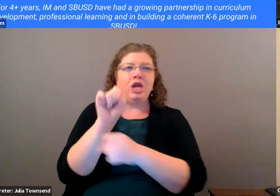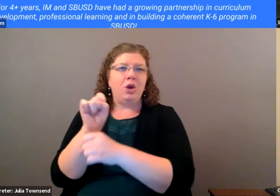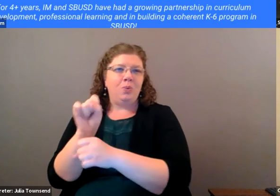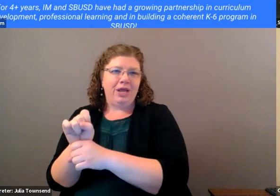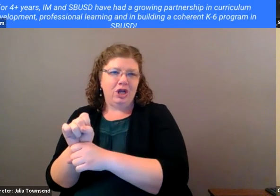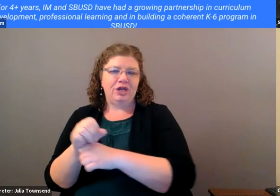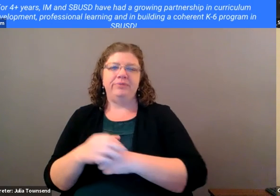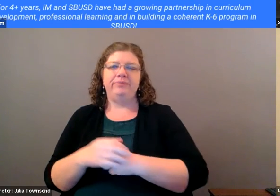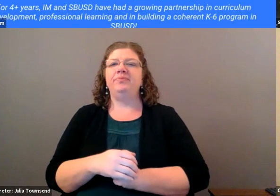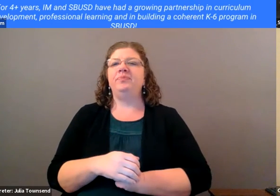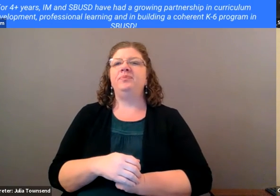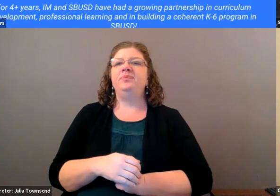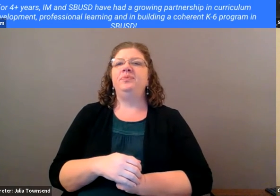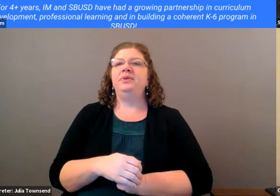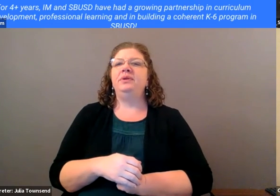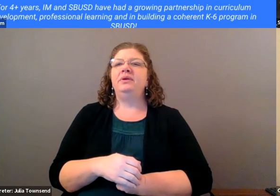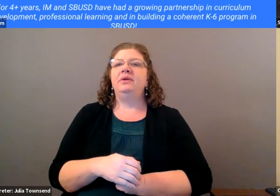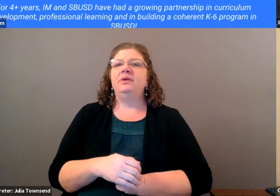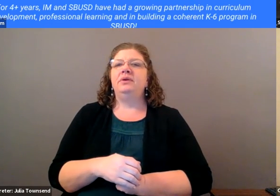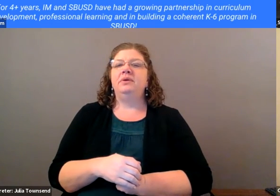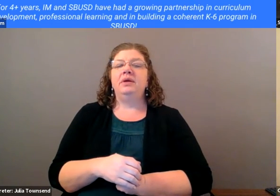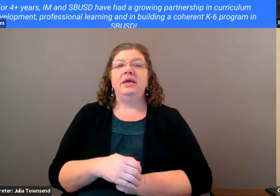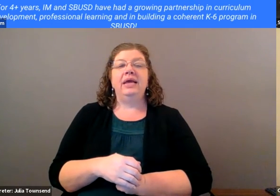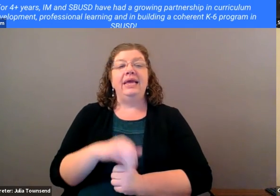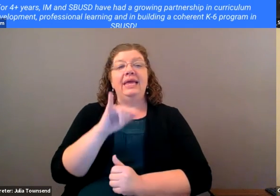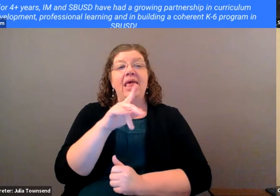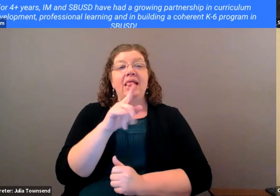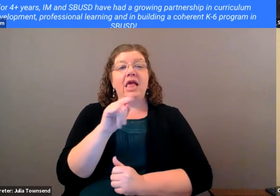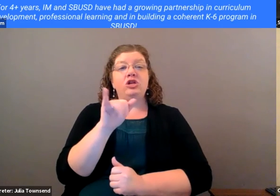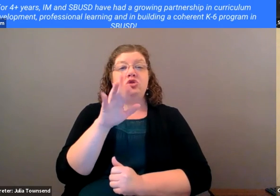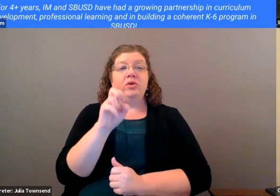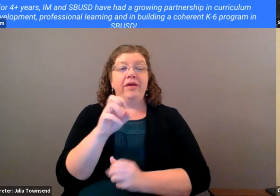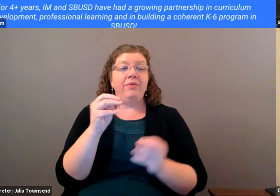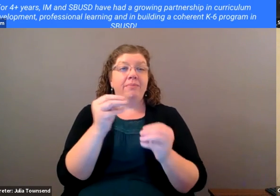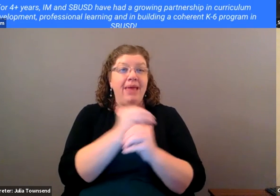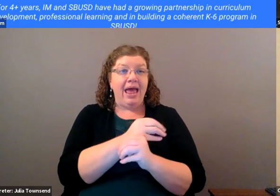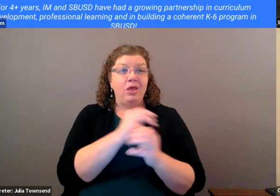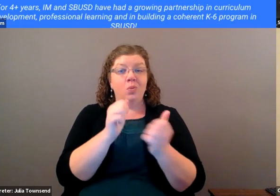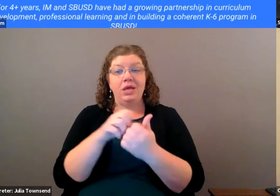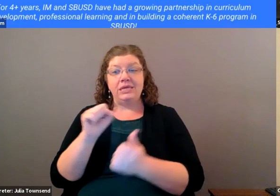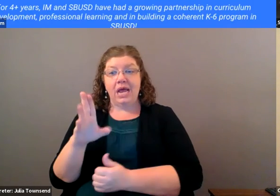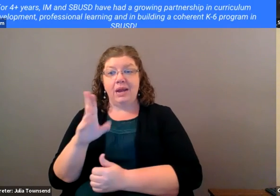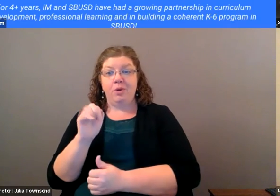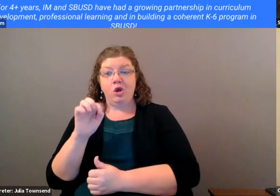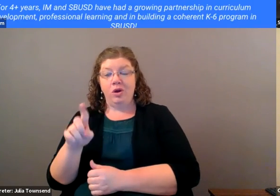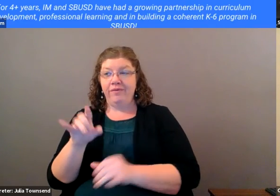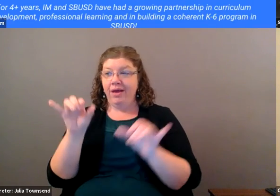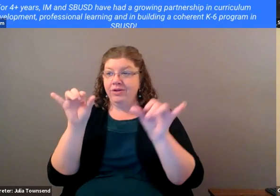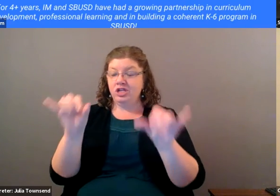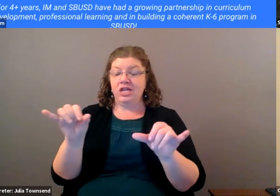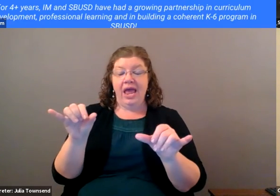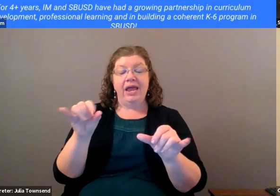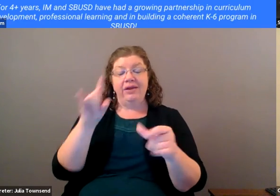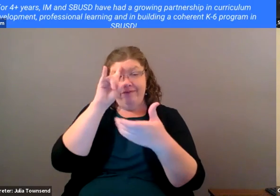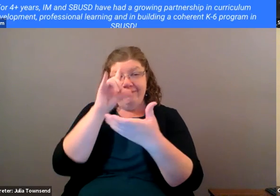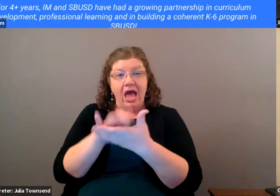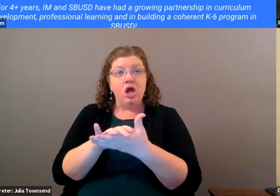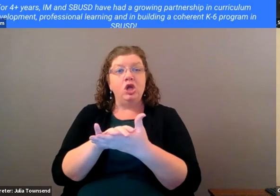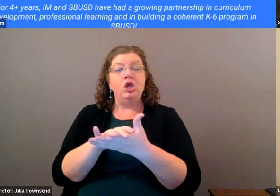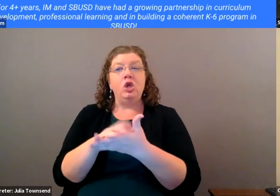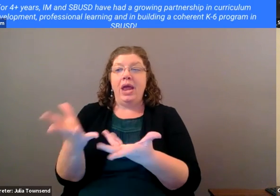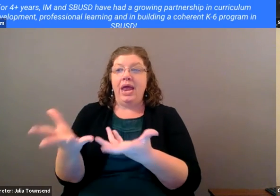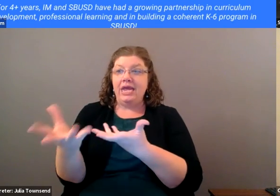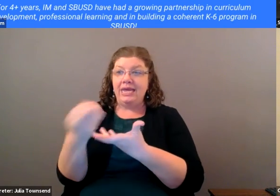en la universidad y en sus carreras. Entonces, Illustrative Math y el Distrito de Santa Bárbara tienen valores en